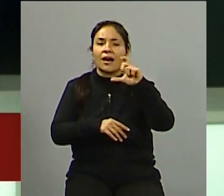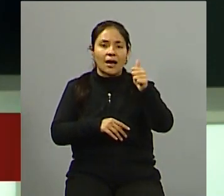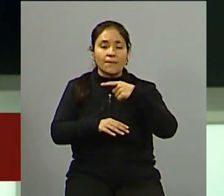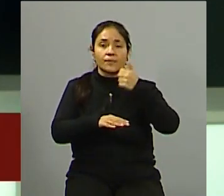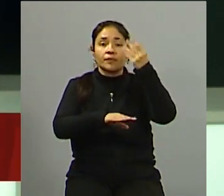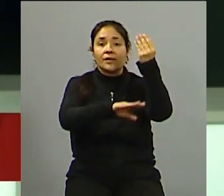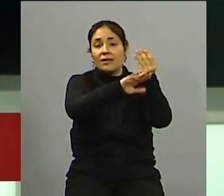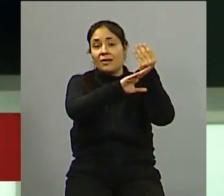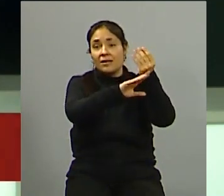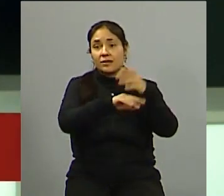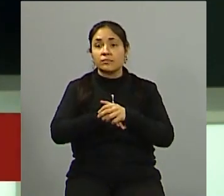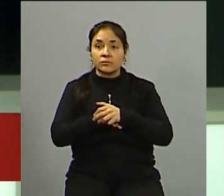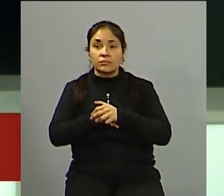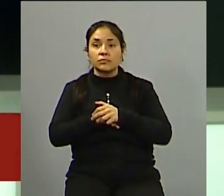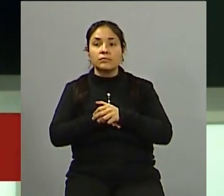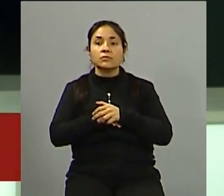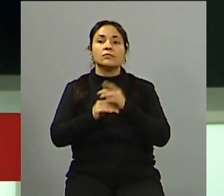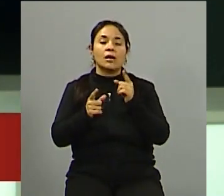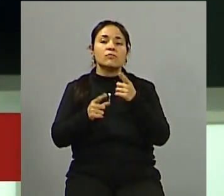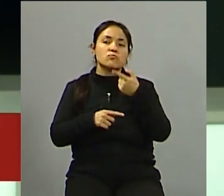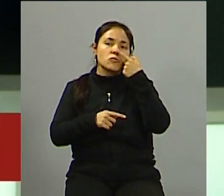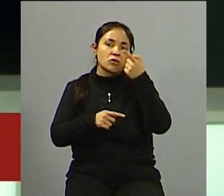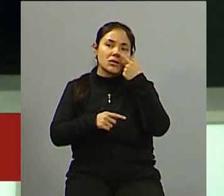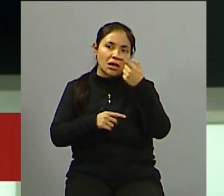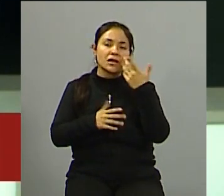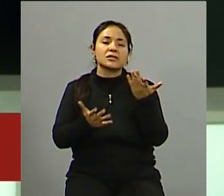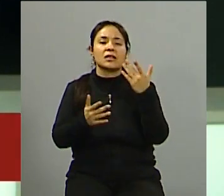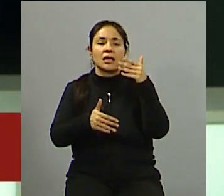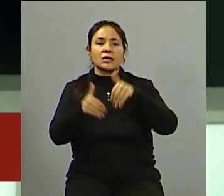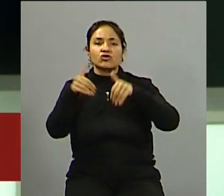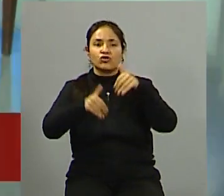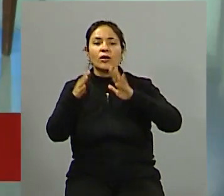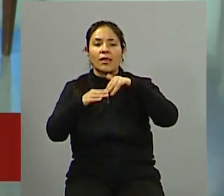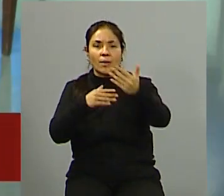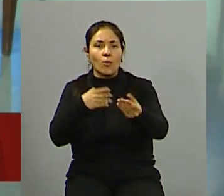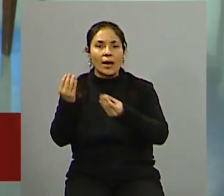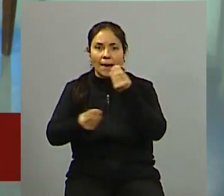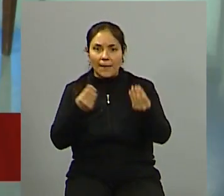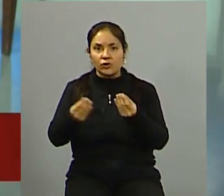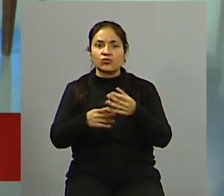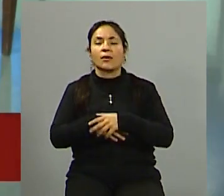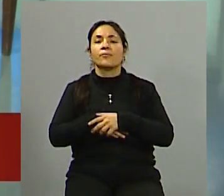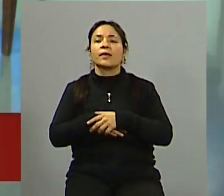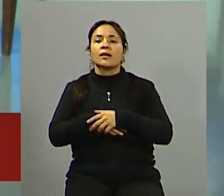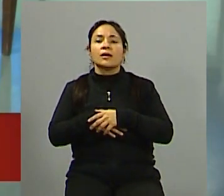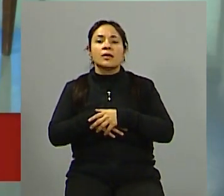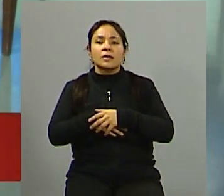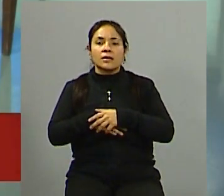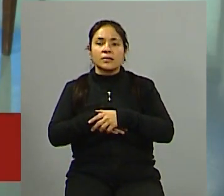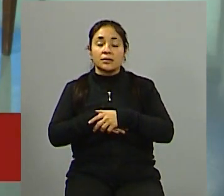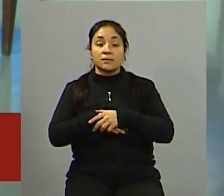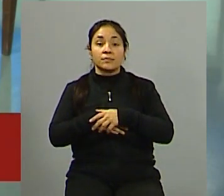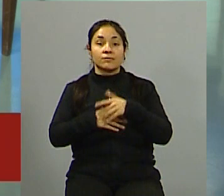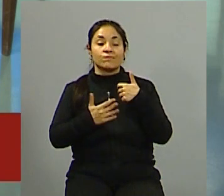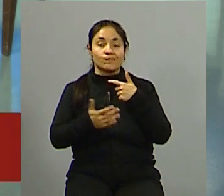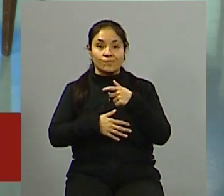el Estado español. Y fíjate, Claudia, que pasó algo muy interesante justo después de las elecciones. Es decir, quiso redoblar su apuesta lo